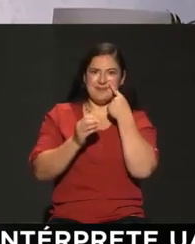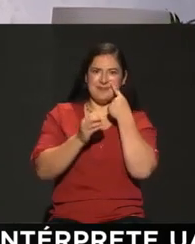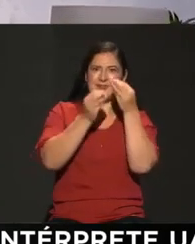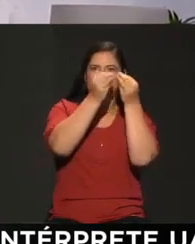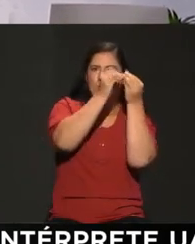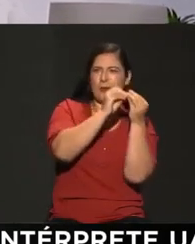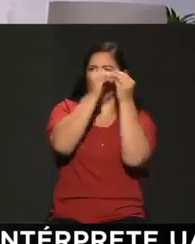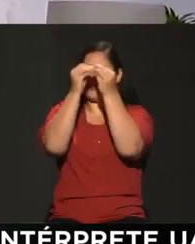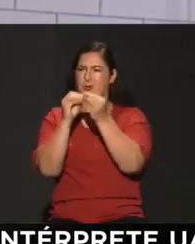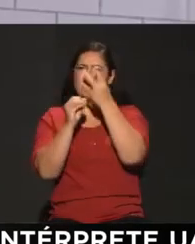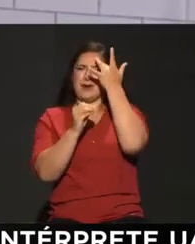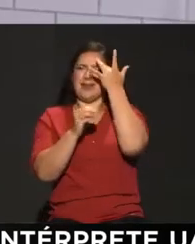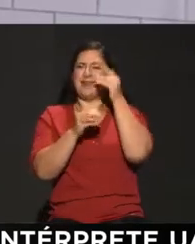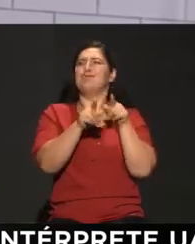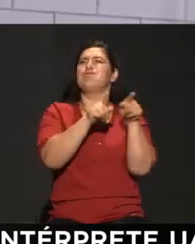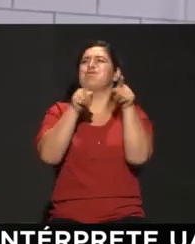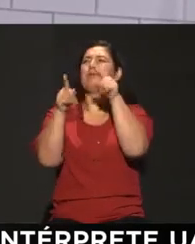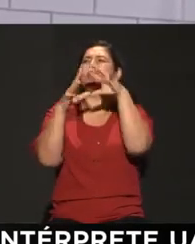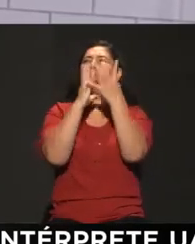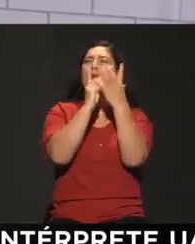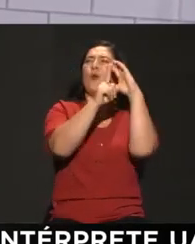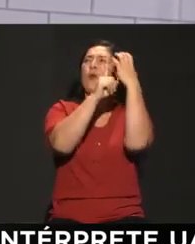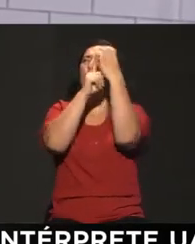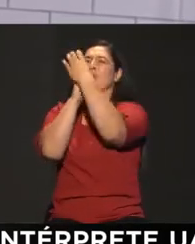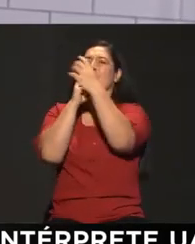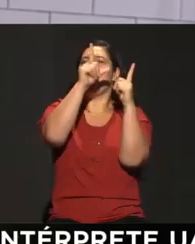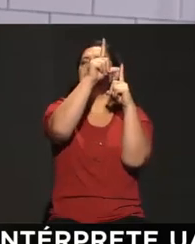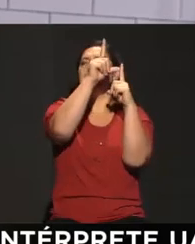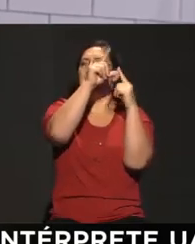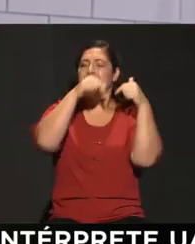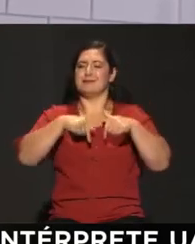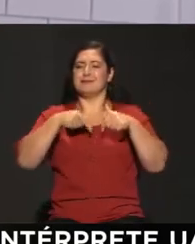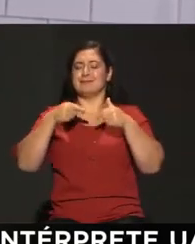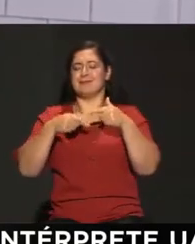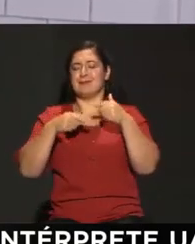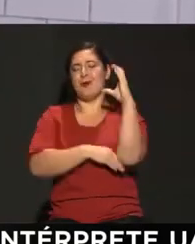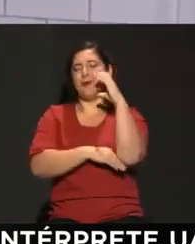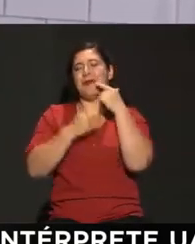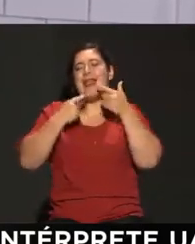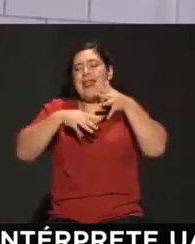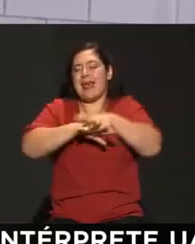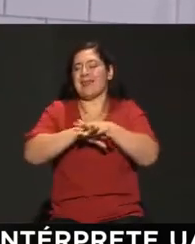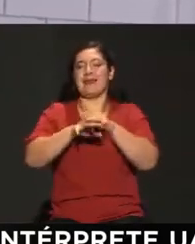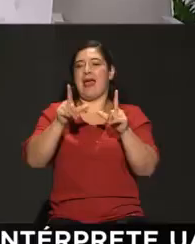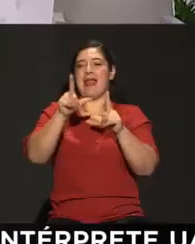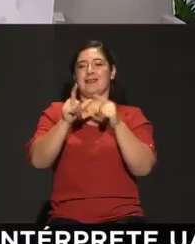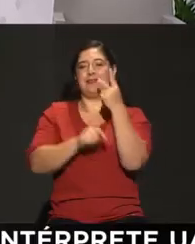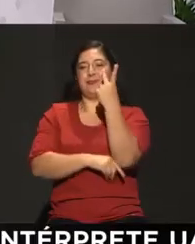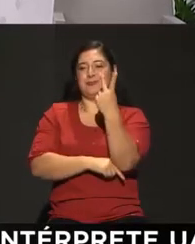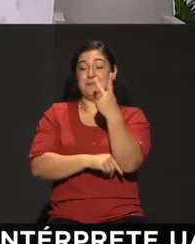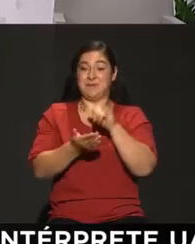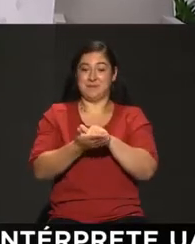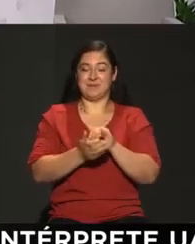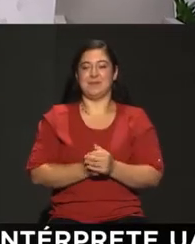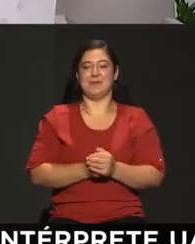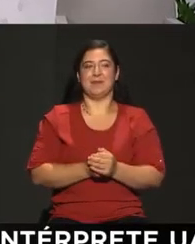que utilizan solamente la letrica sola como cifrado, y nosotros utilizamos del latín, digamos, sílabas completas. Vale.